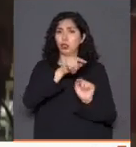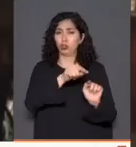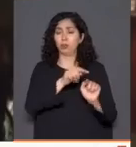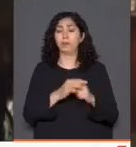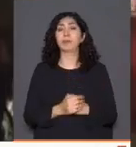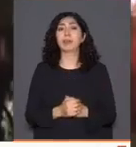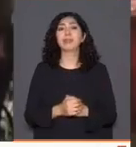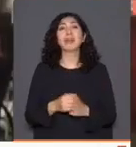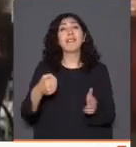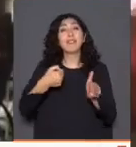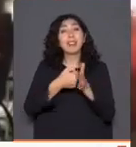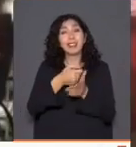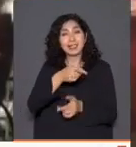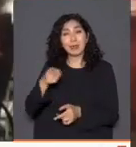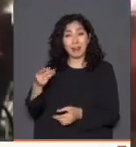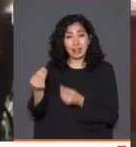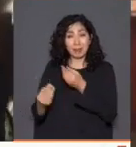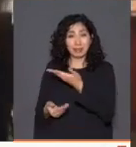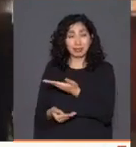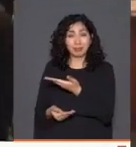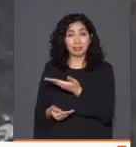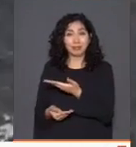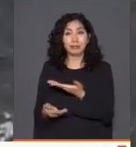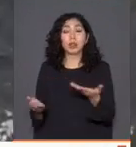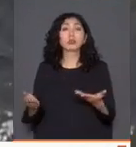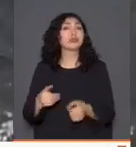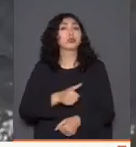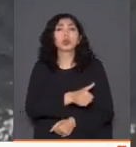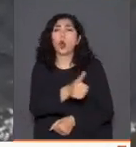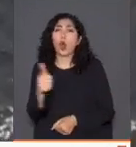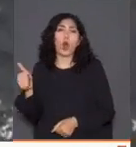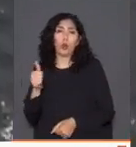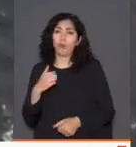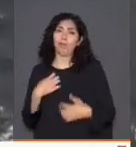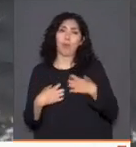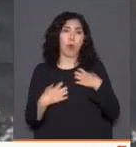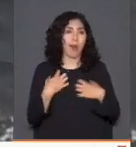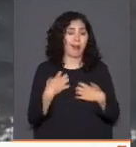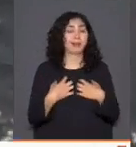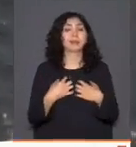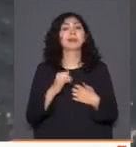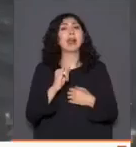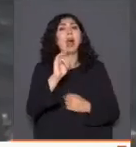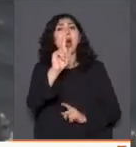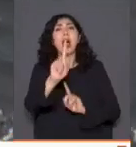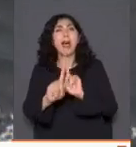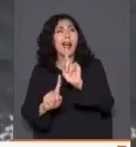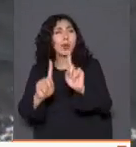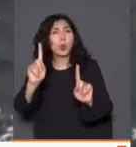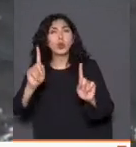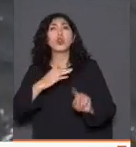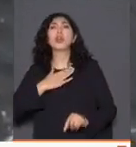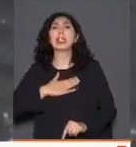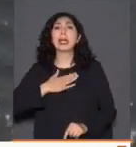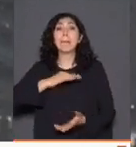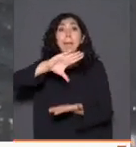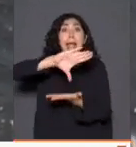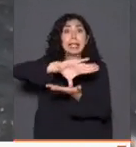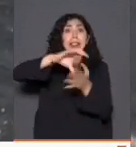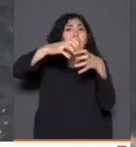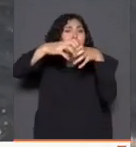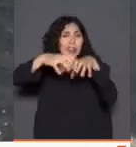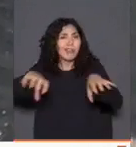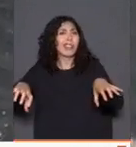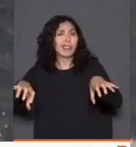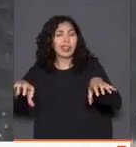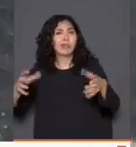este fin de semana como no surgió de manera transversal muestra que algunos están empecinados en dividir a nuestro país